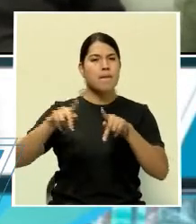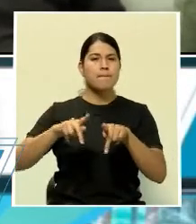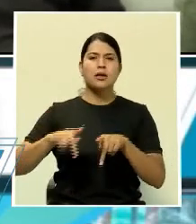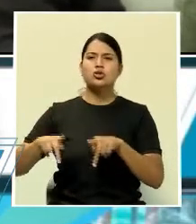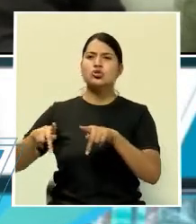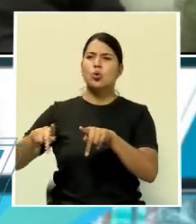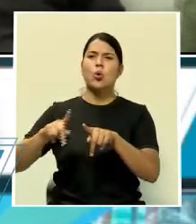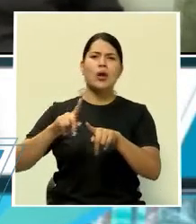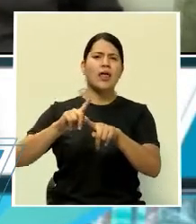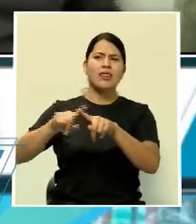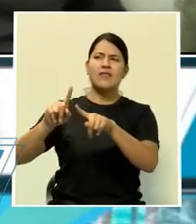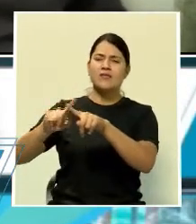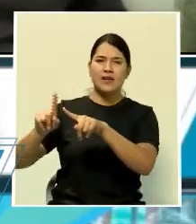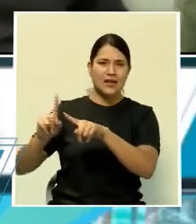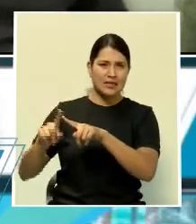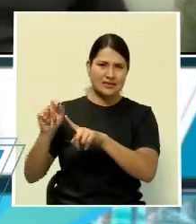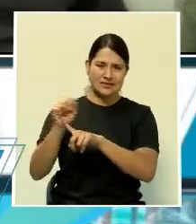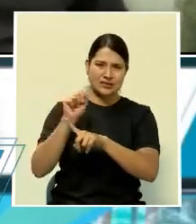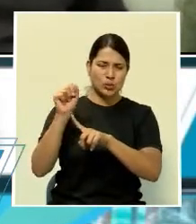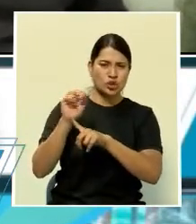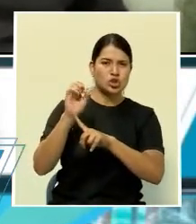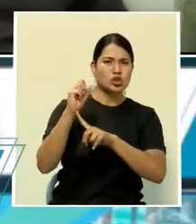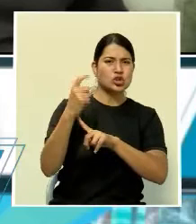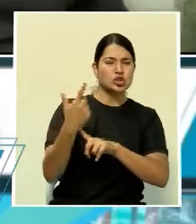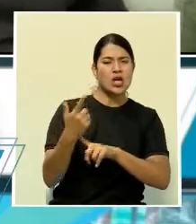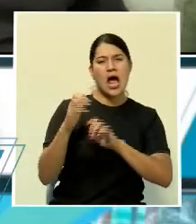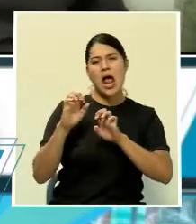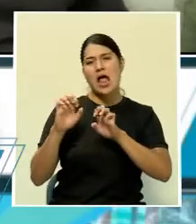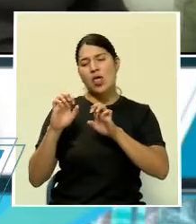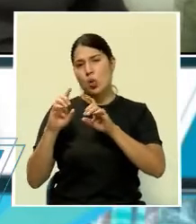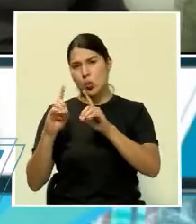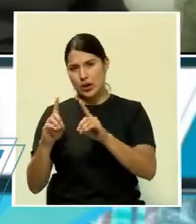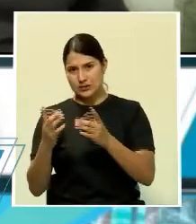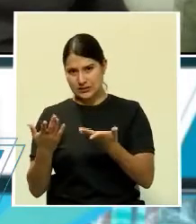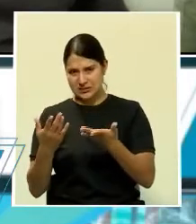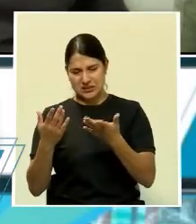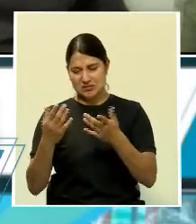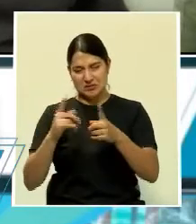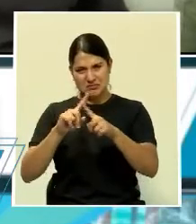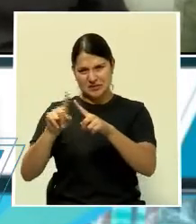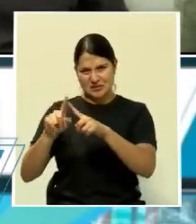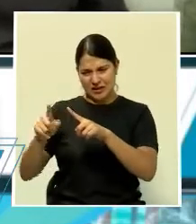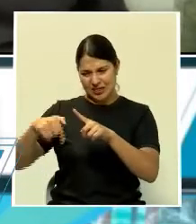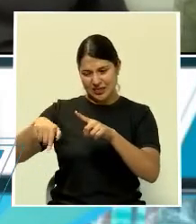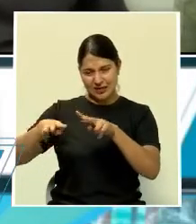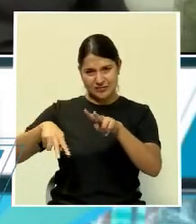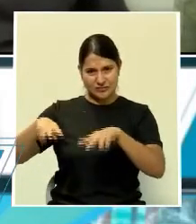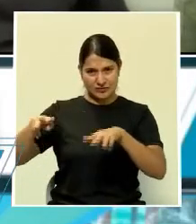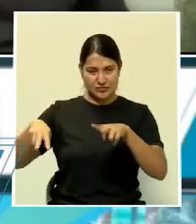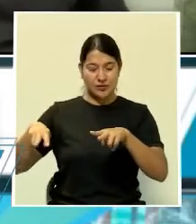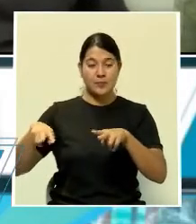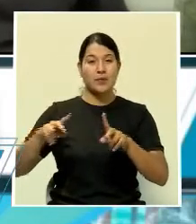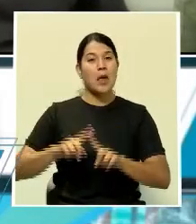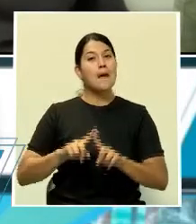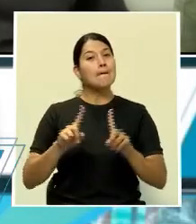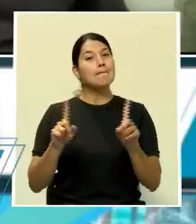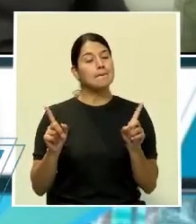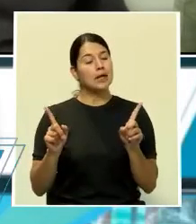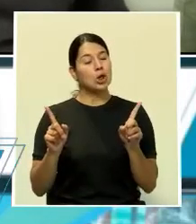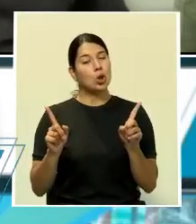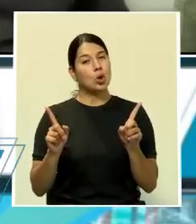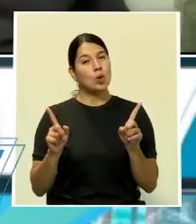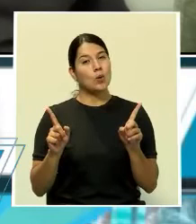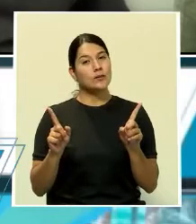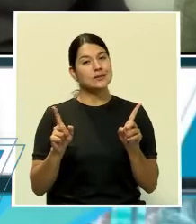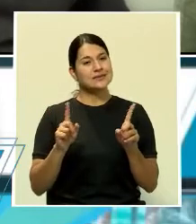diferentes ascendencias sociales, educativas, etcétera, como usted dice también geográficas. Pero